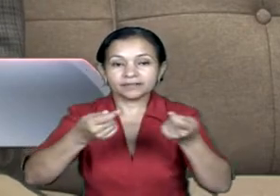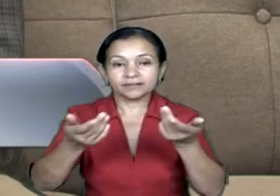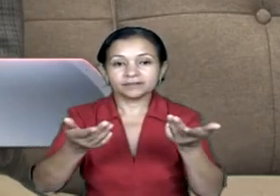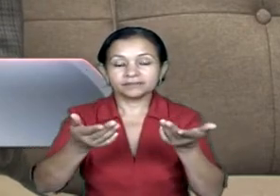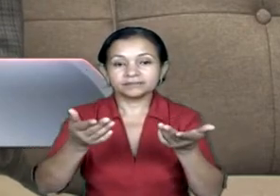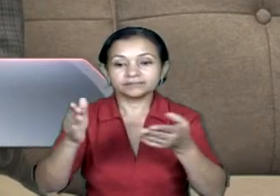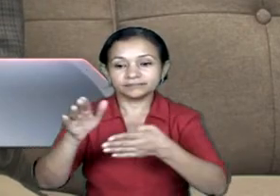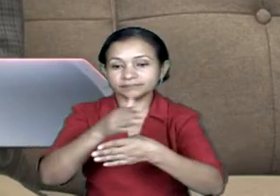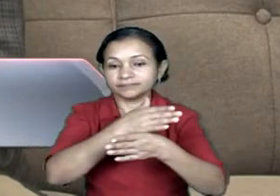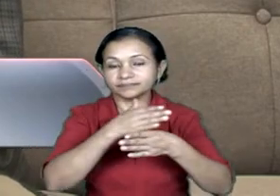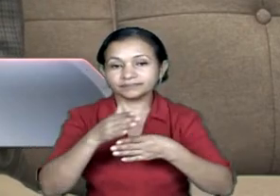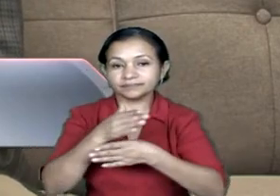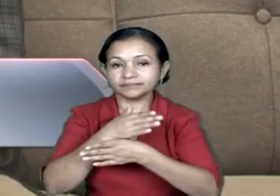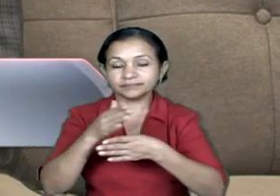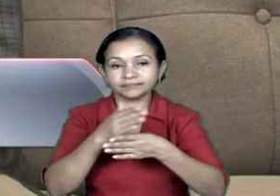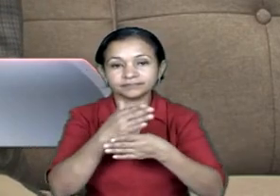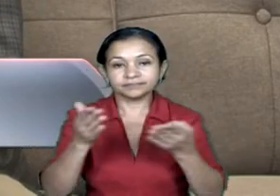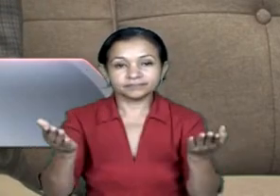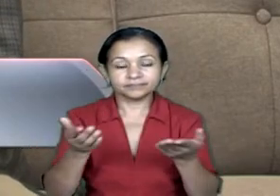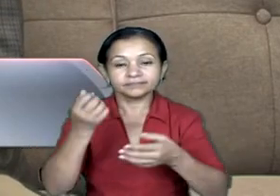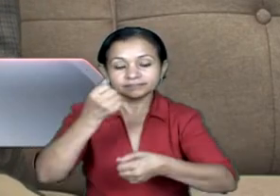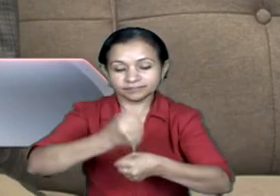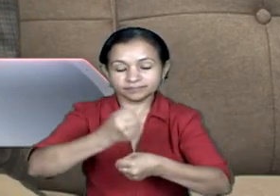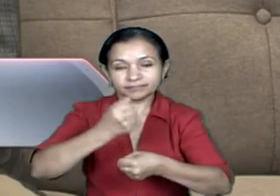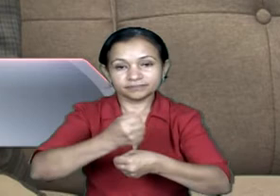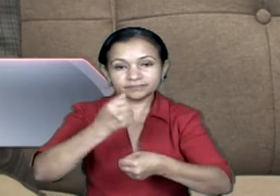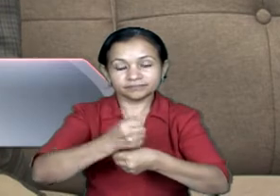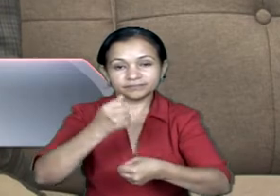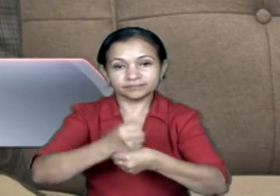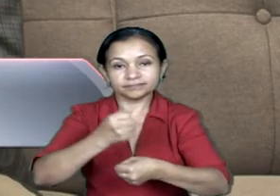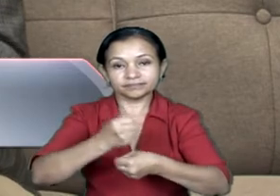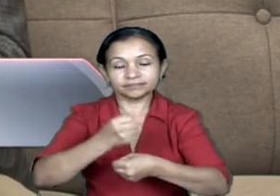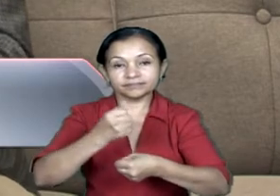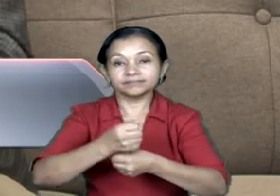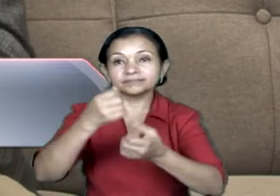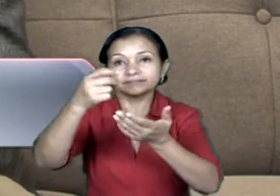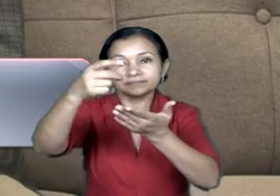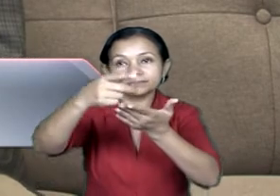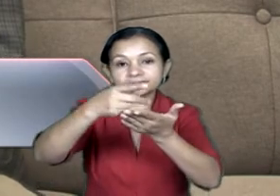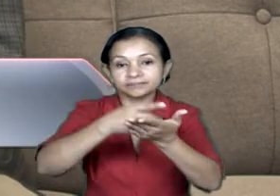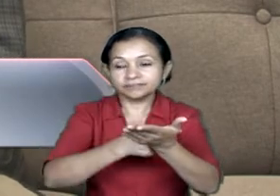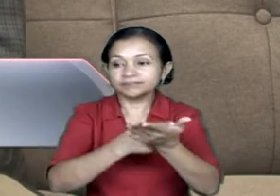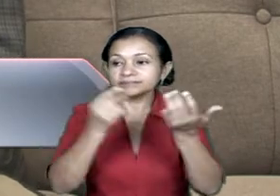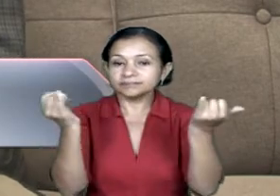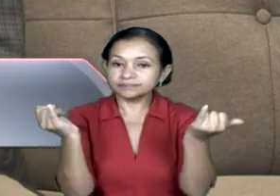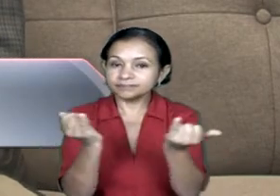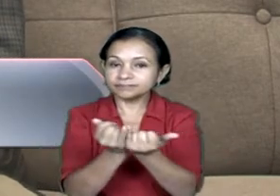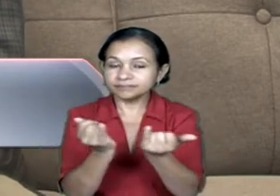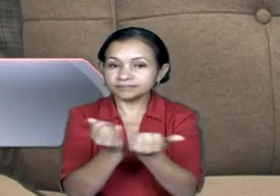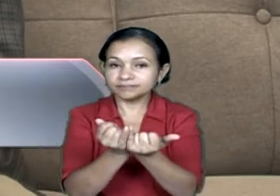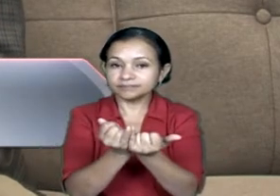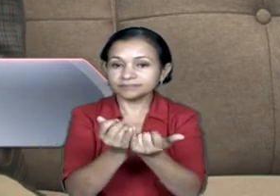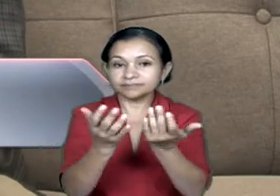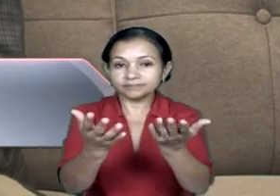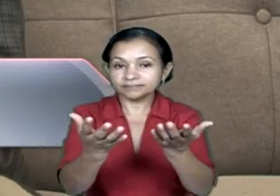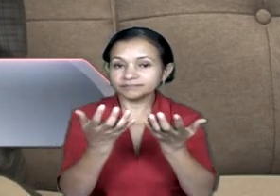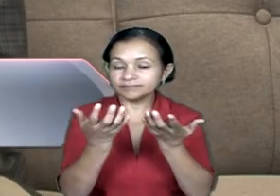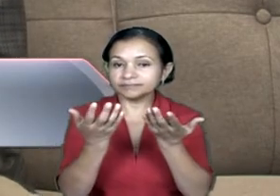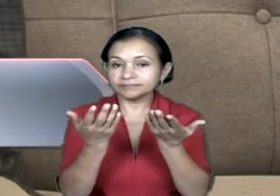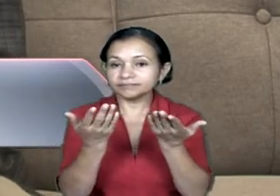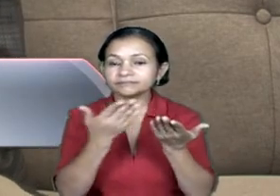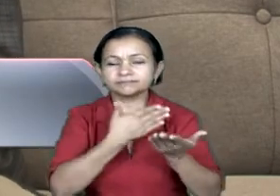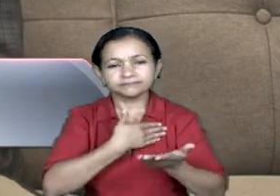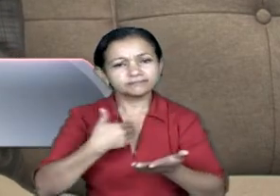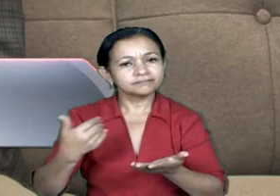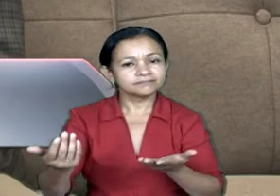Eso es el trabajo, ¿no? Principal de ese proyecto. También es quieren trabajar